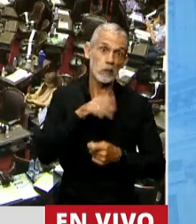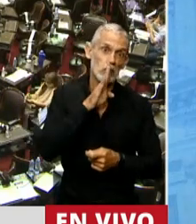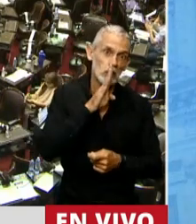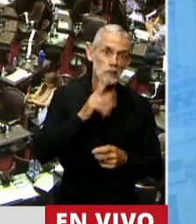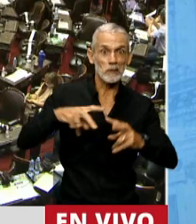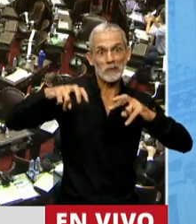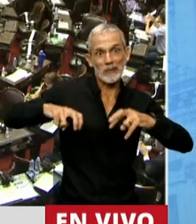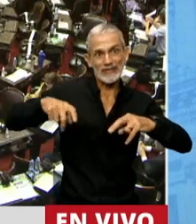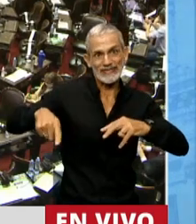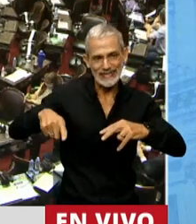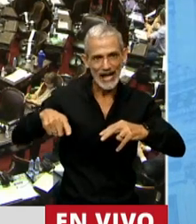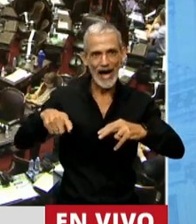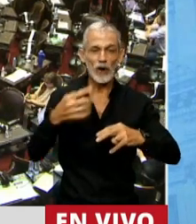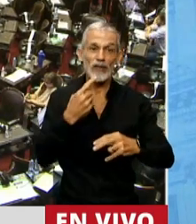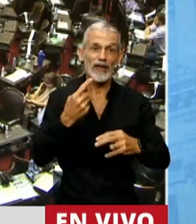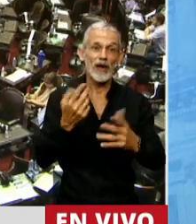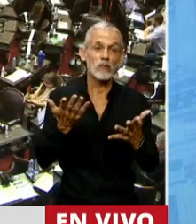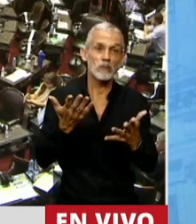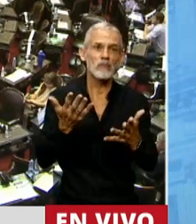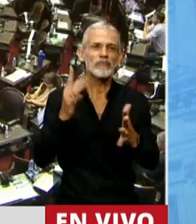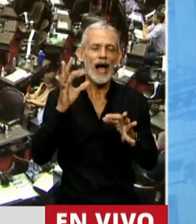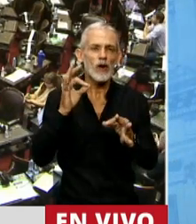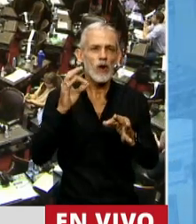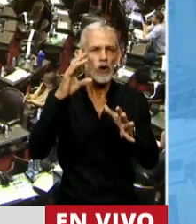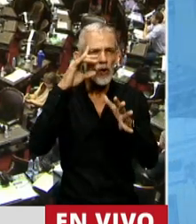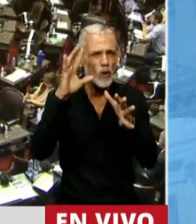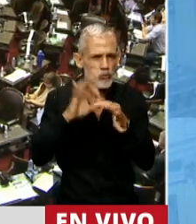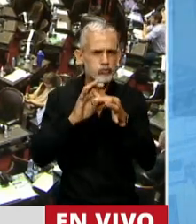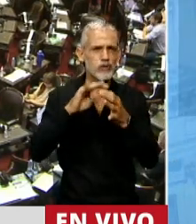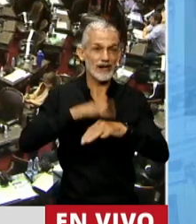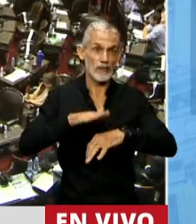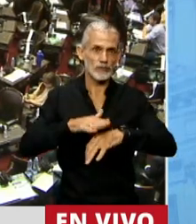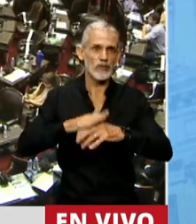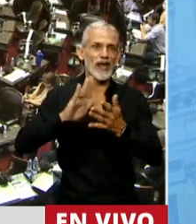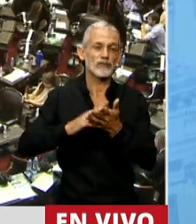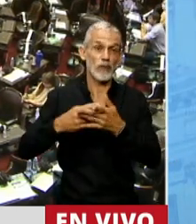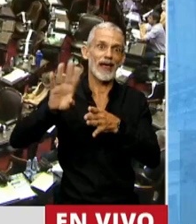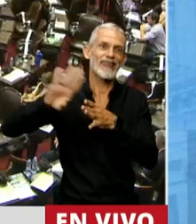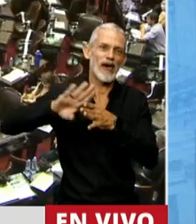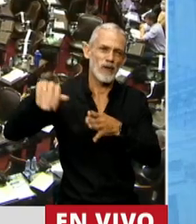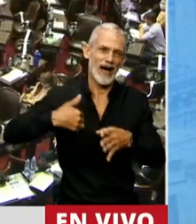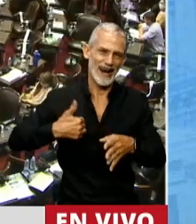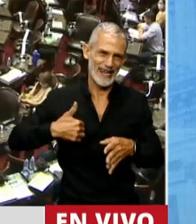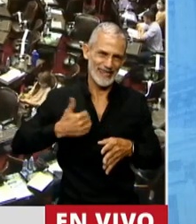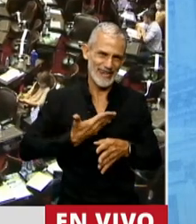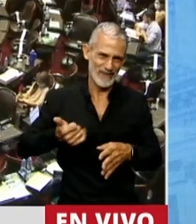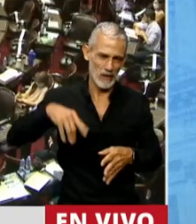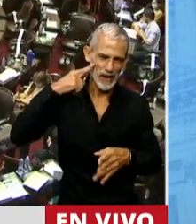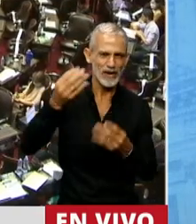se sentaron y tal vez pusieron algo de coherencia a la responsabilidad por haber endeudado al país como lo